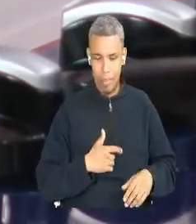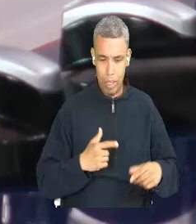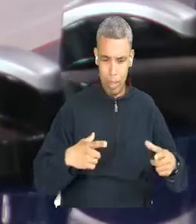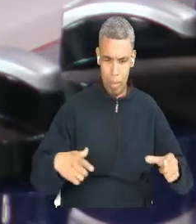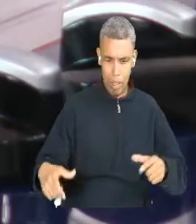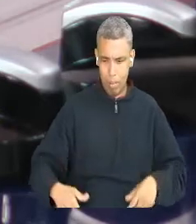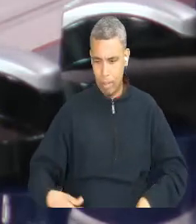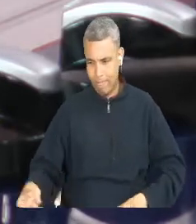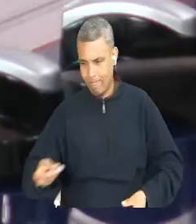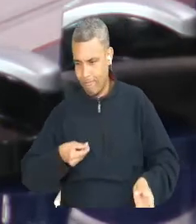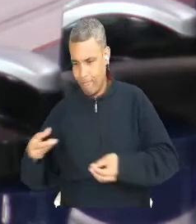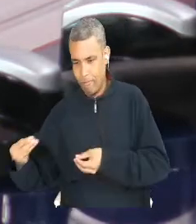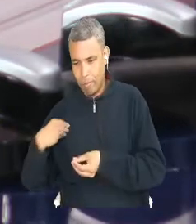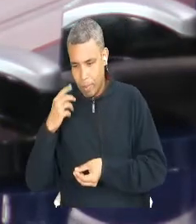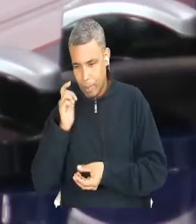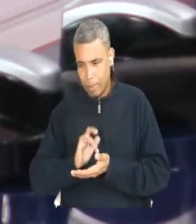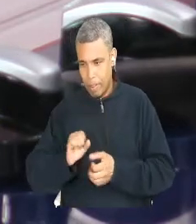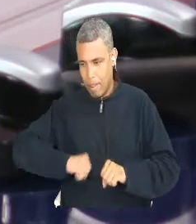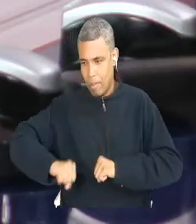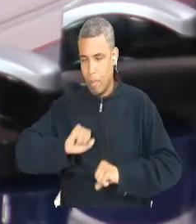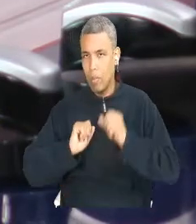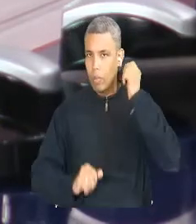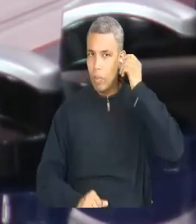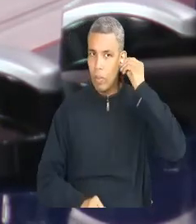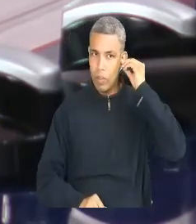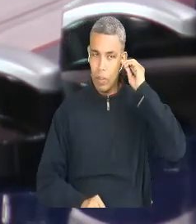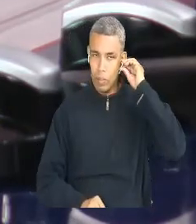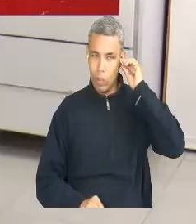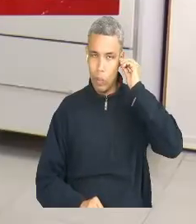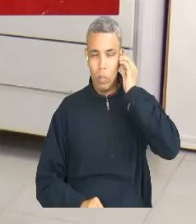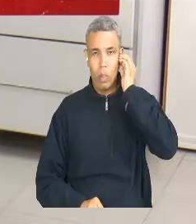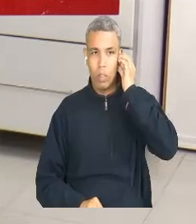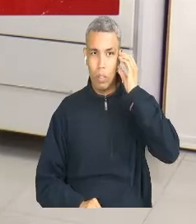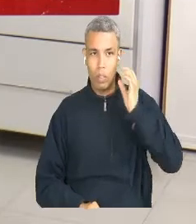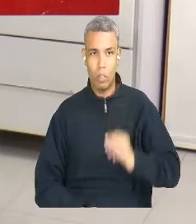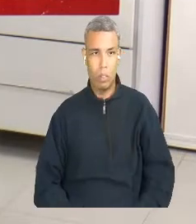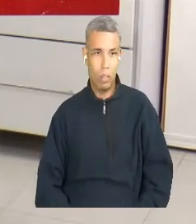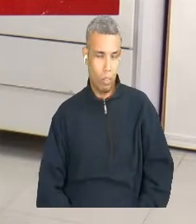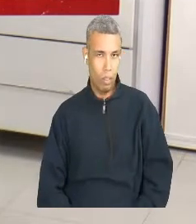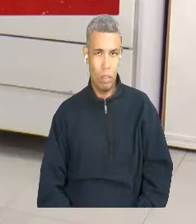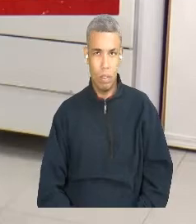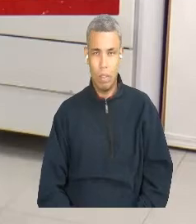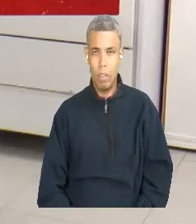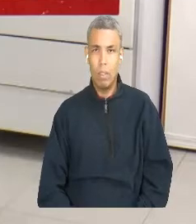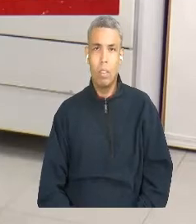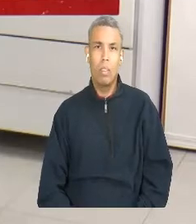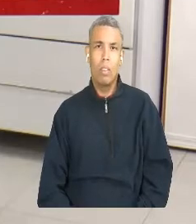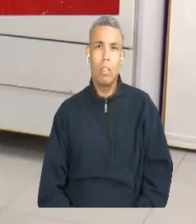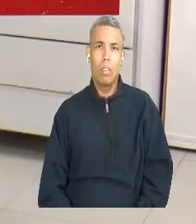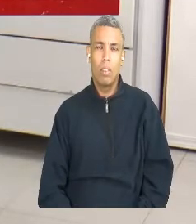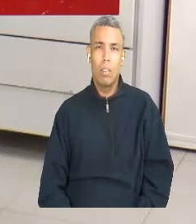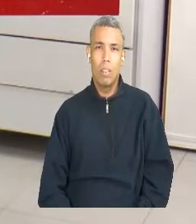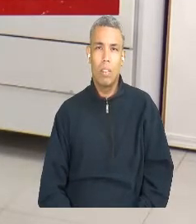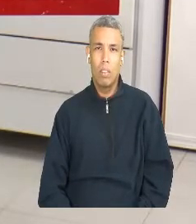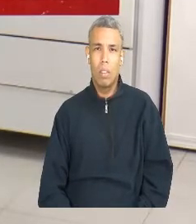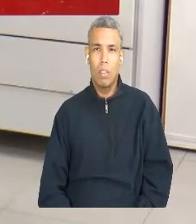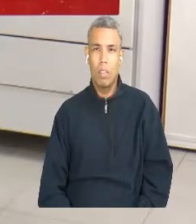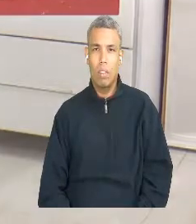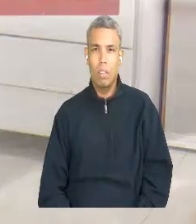tanto. Igual el banano que tome mismos cortes. Ajá. Todo tiene que ser muy